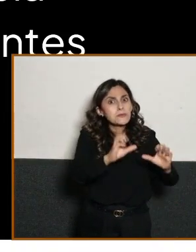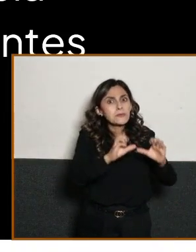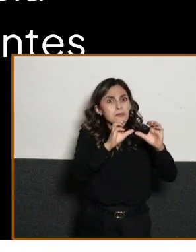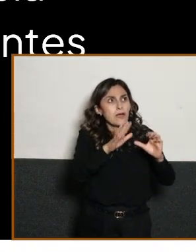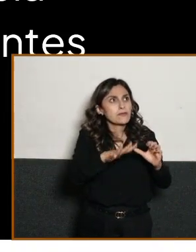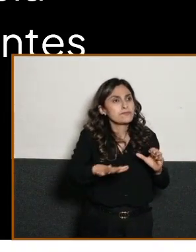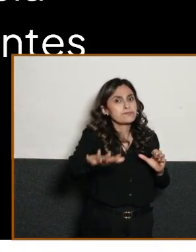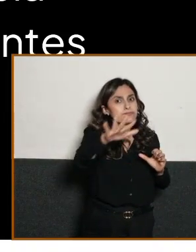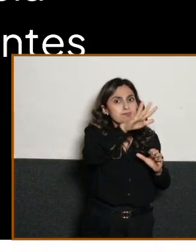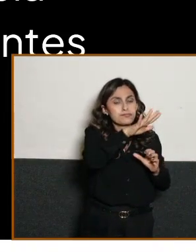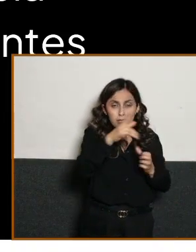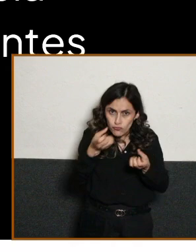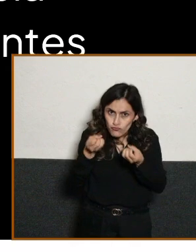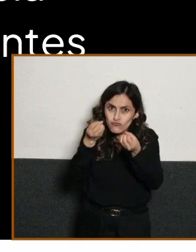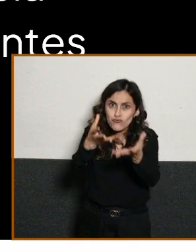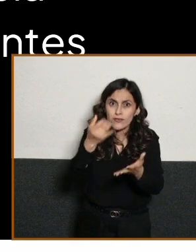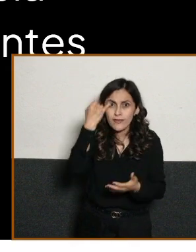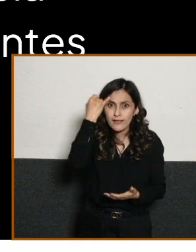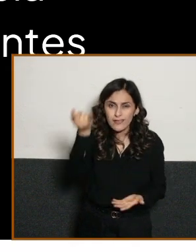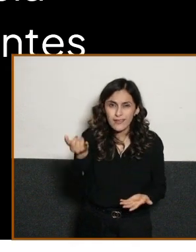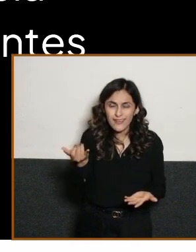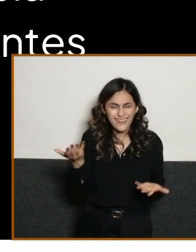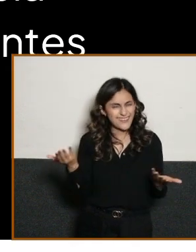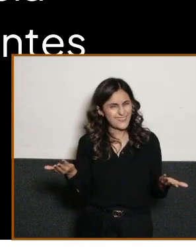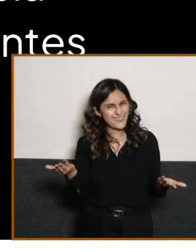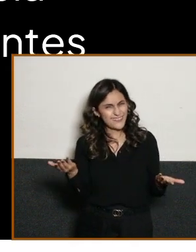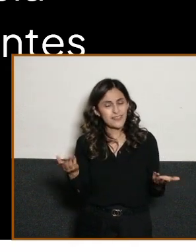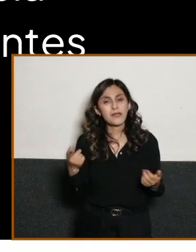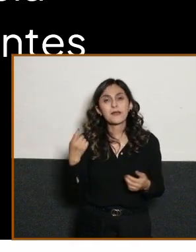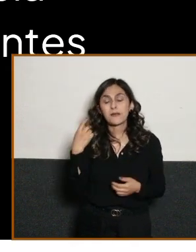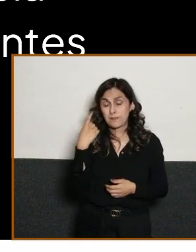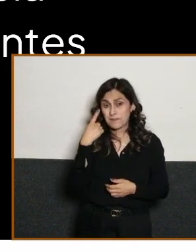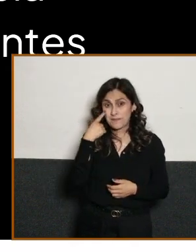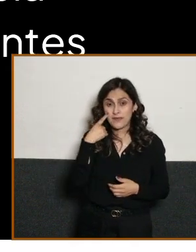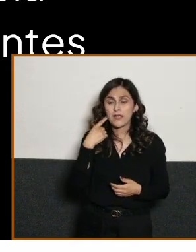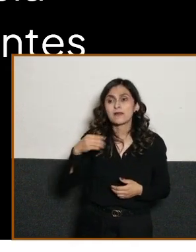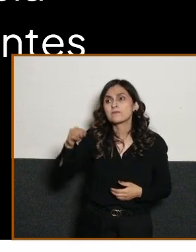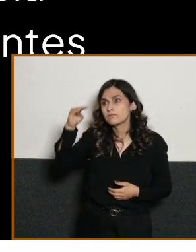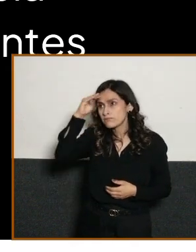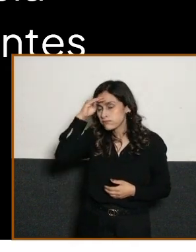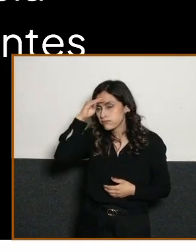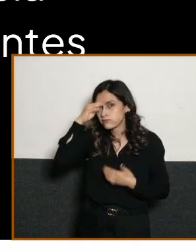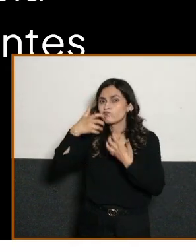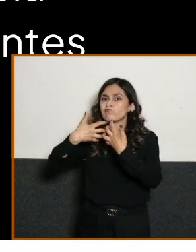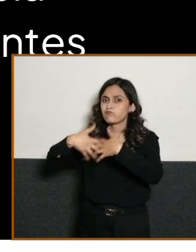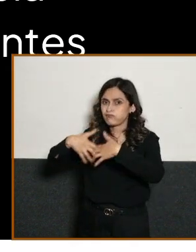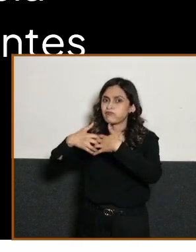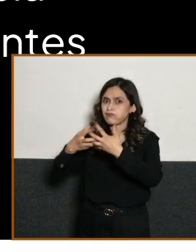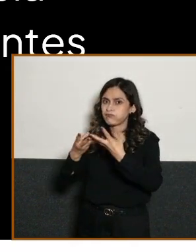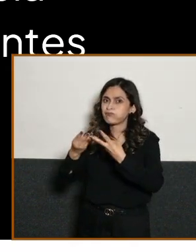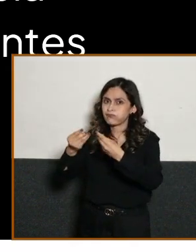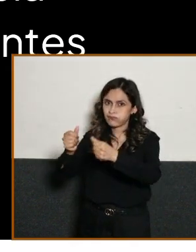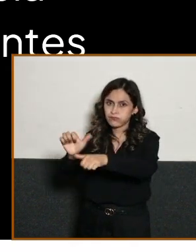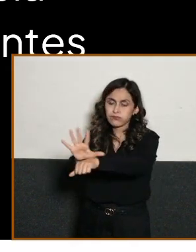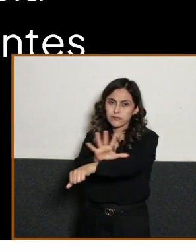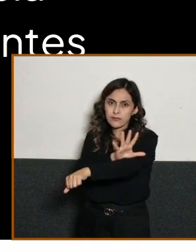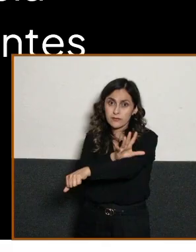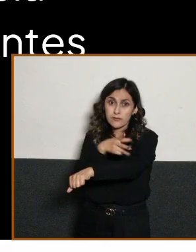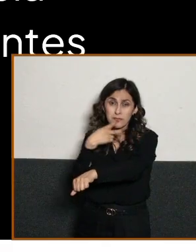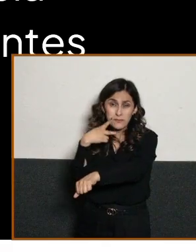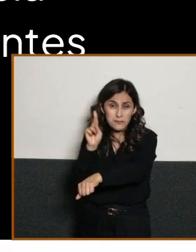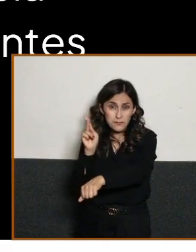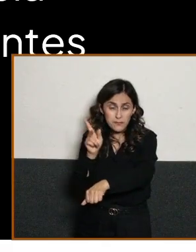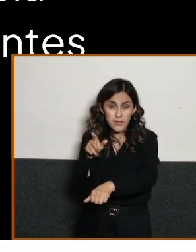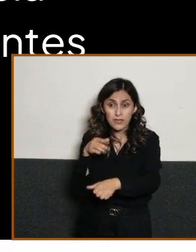fijan la ironía? Por un lado, pensar cuesta mucha energía. Pero si nos ayudan a pensar